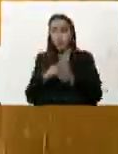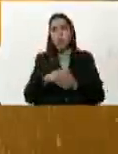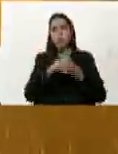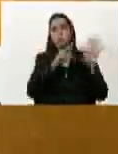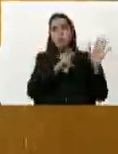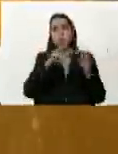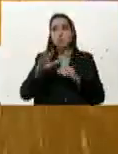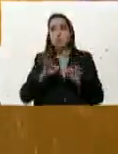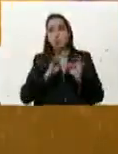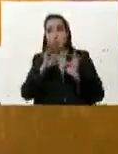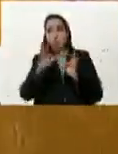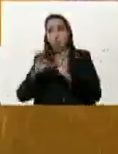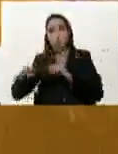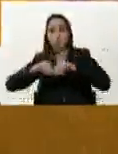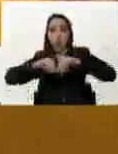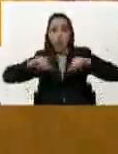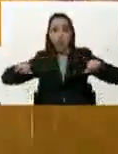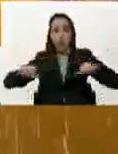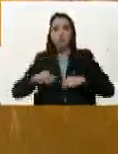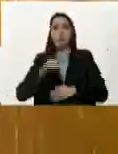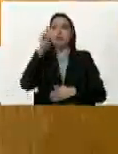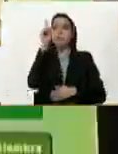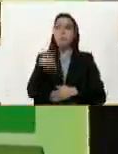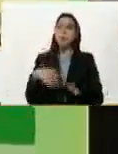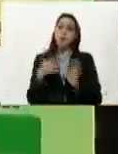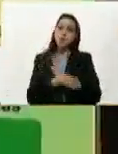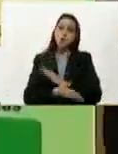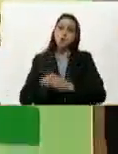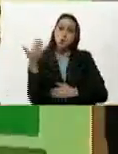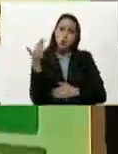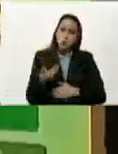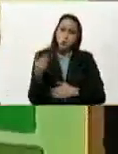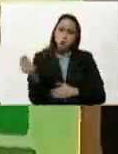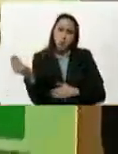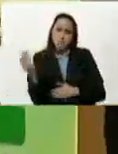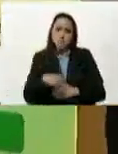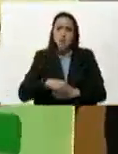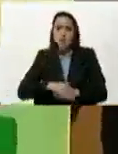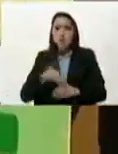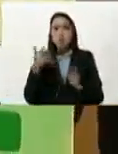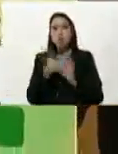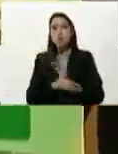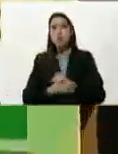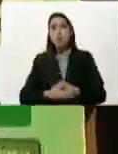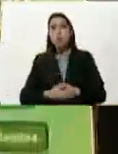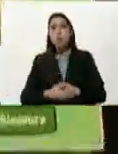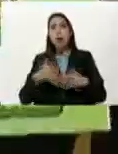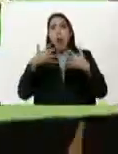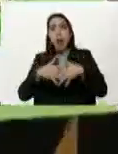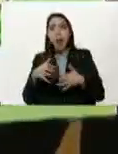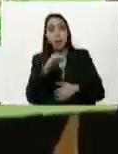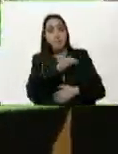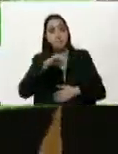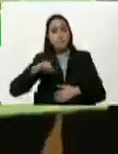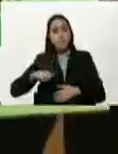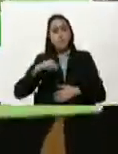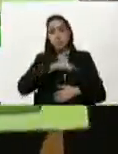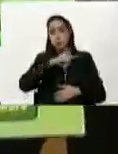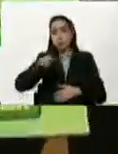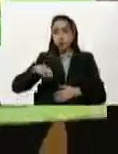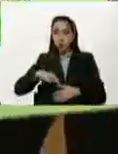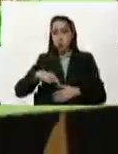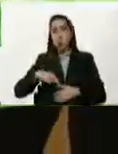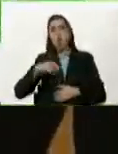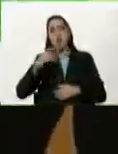hectáreas así también que es algo muy importante el sector privado al cual hemos hecho una